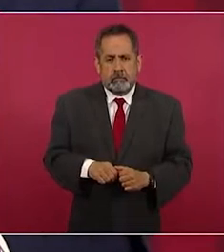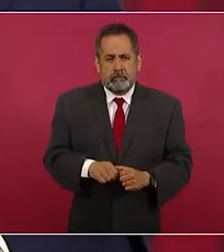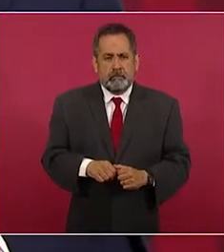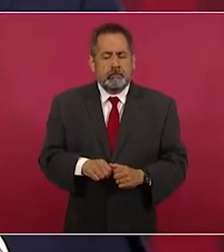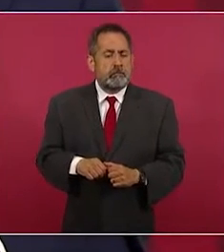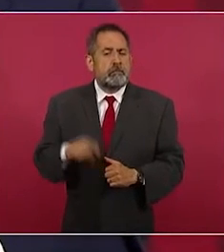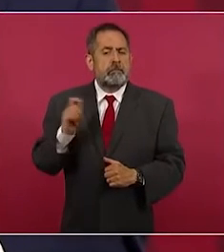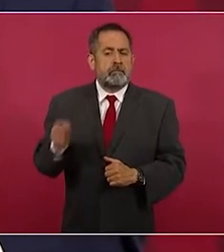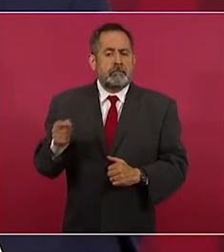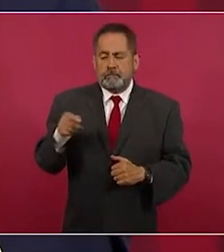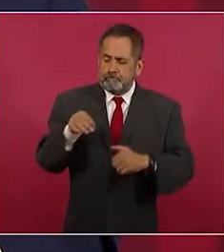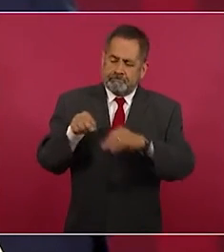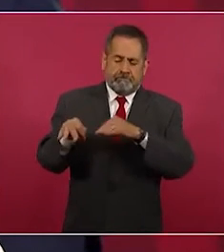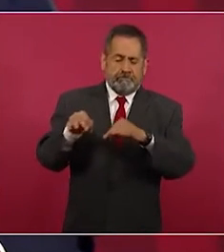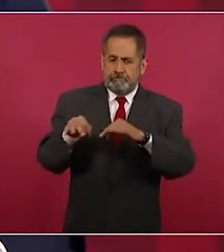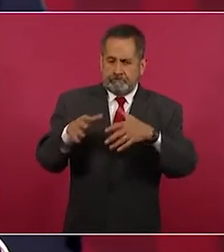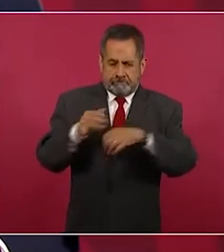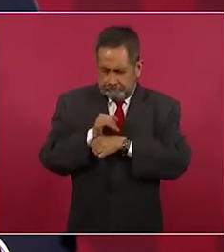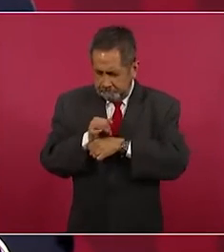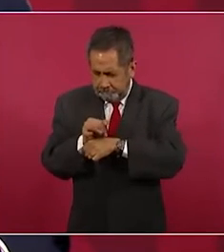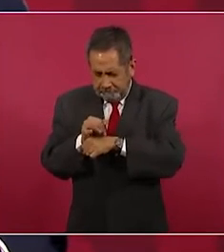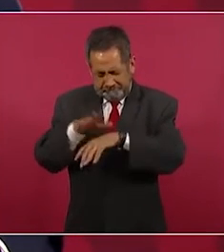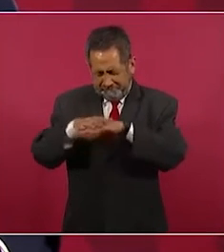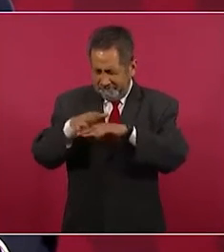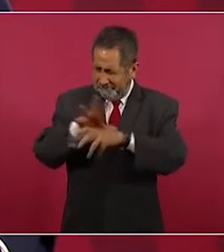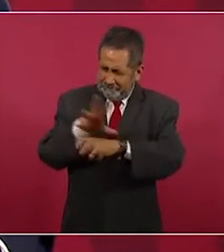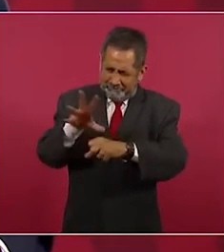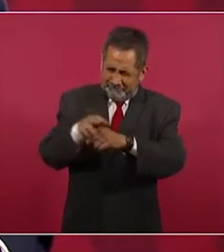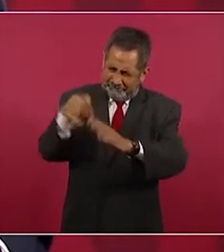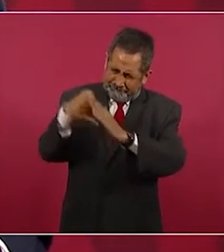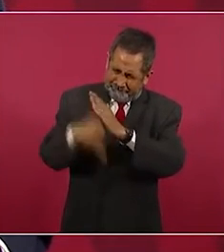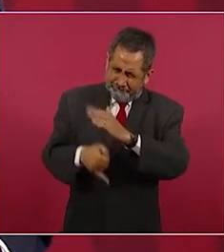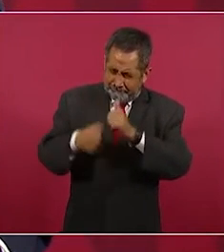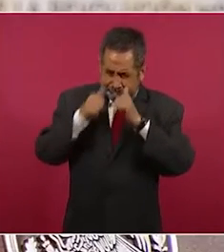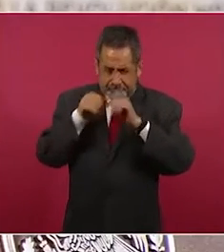un trabajo a fondo.